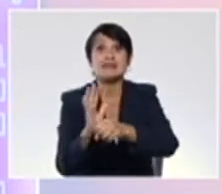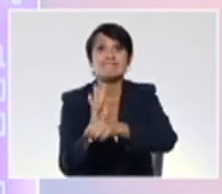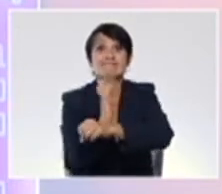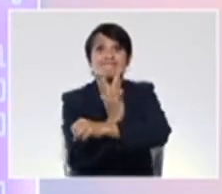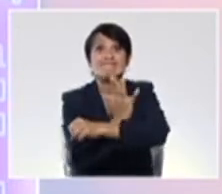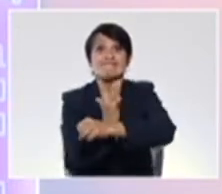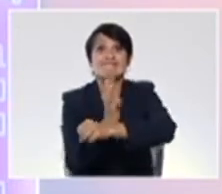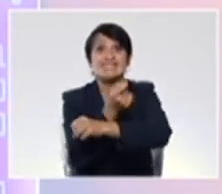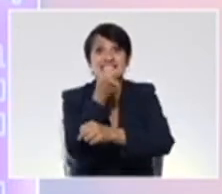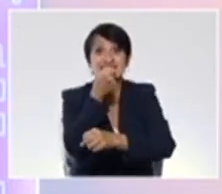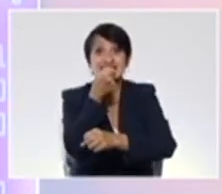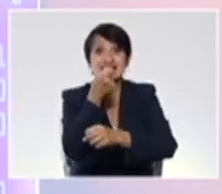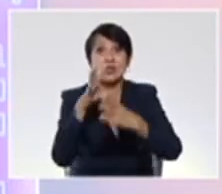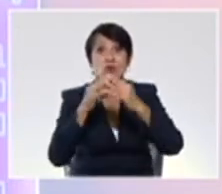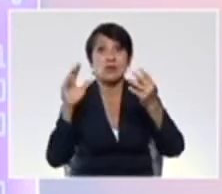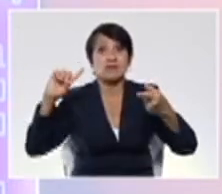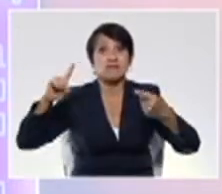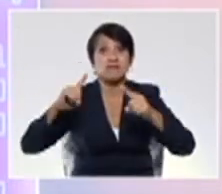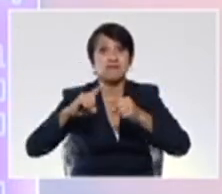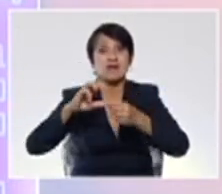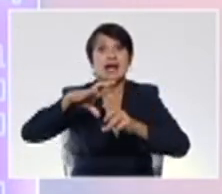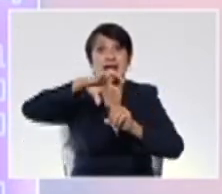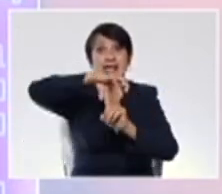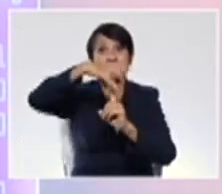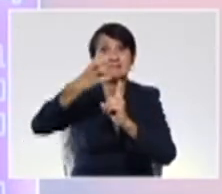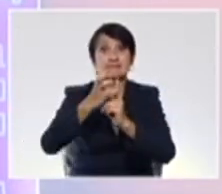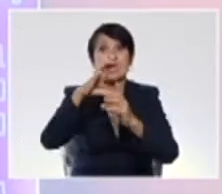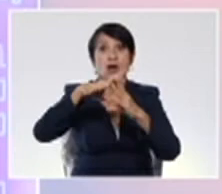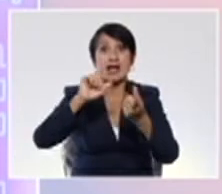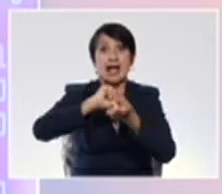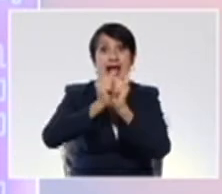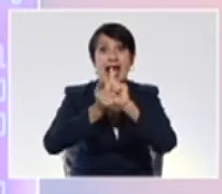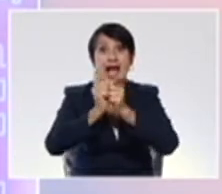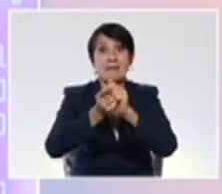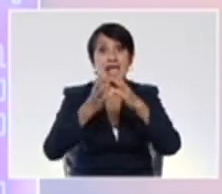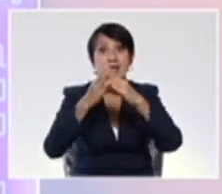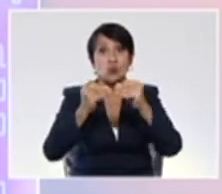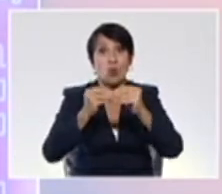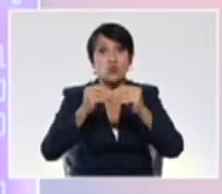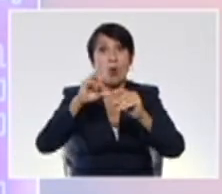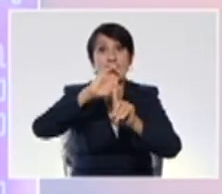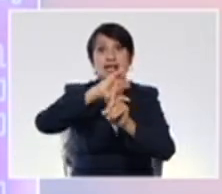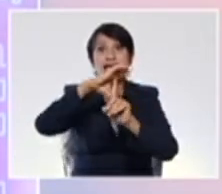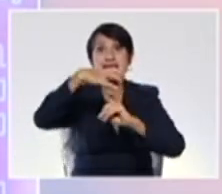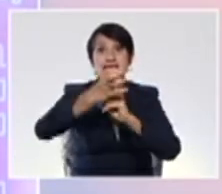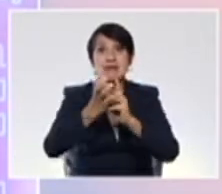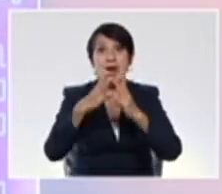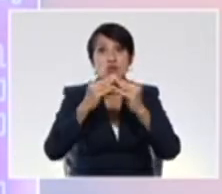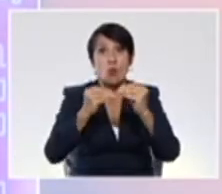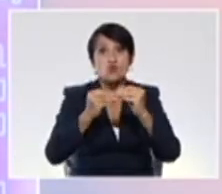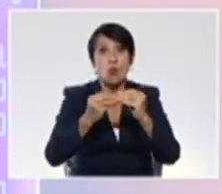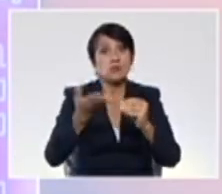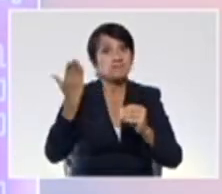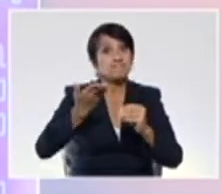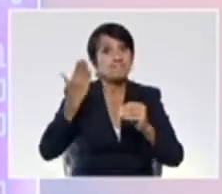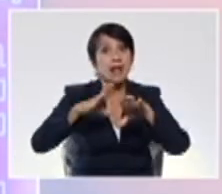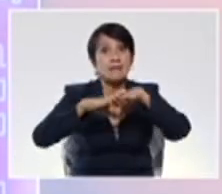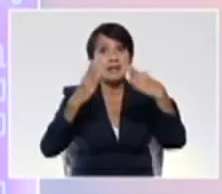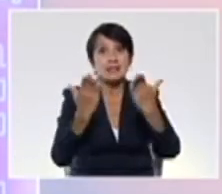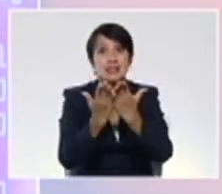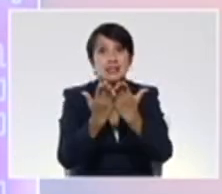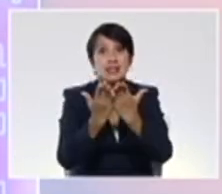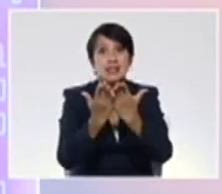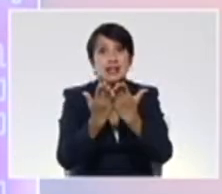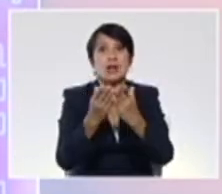está sufriendo mucho el cambio climático. Creo que es responsabilidad de todos nosotros poder cuidar nuestra única nave espacial, como